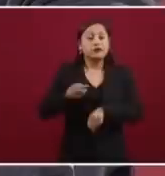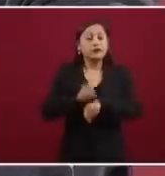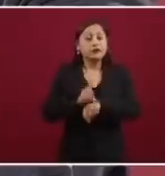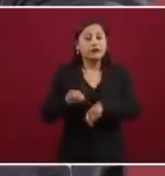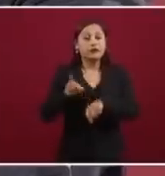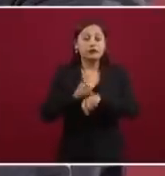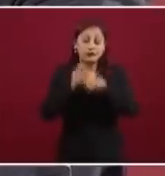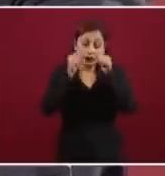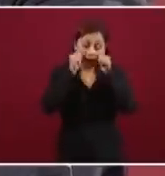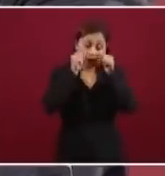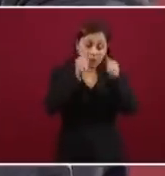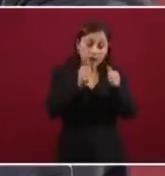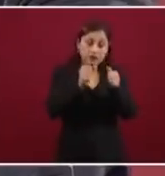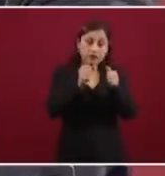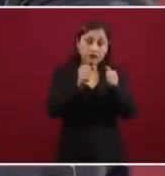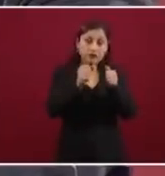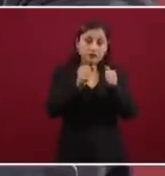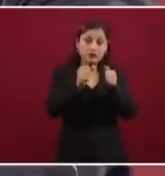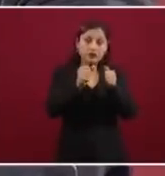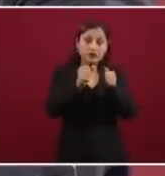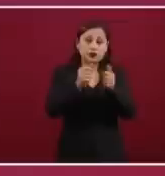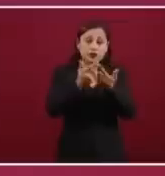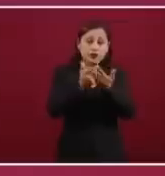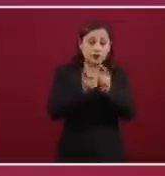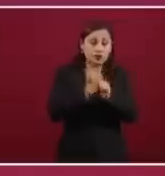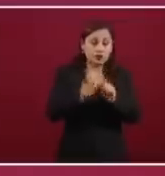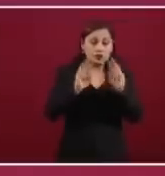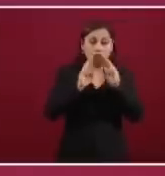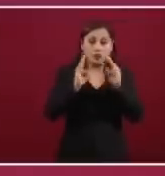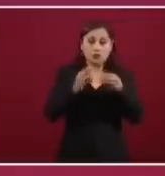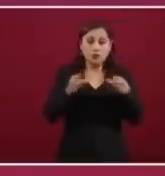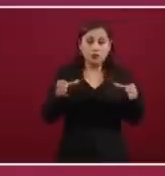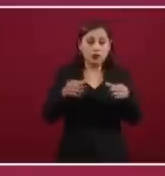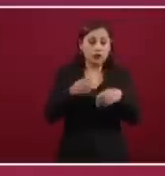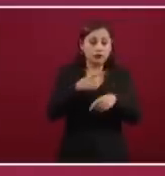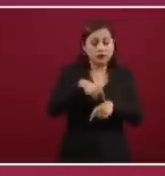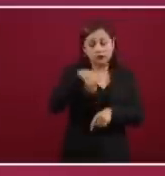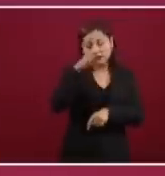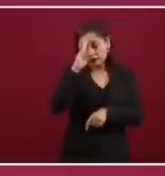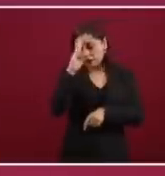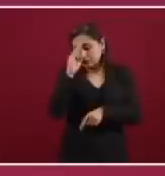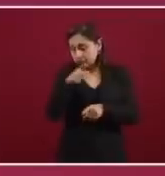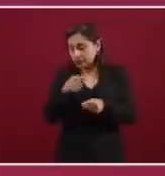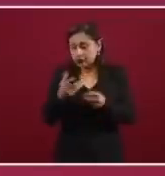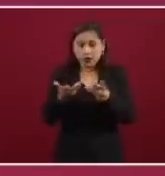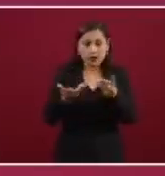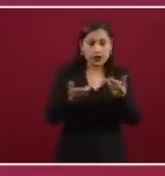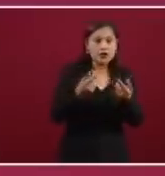qué hacer con los delincuentes famosos,